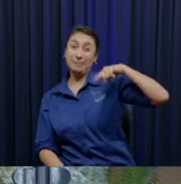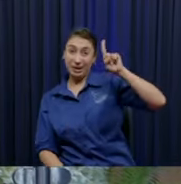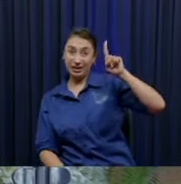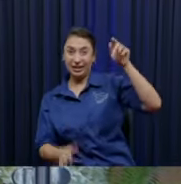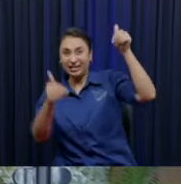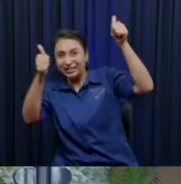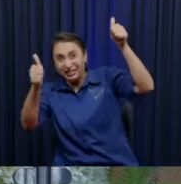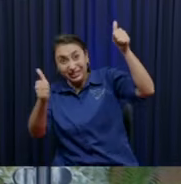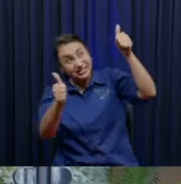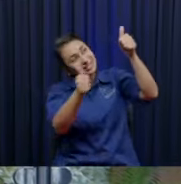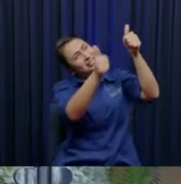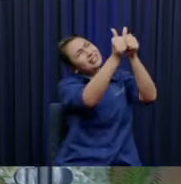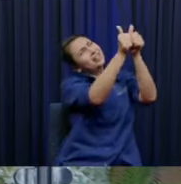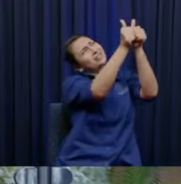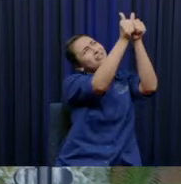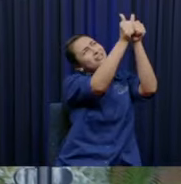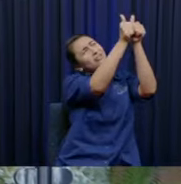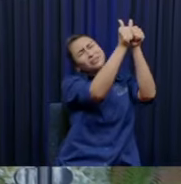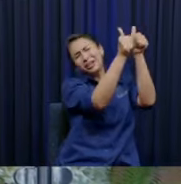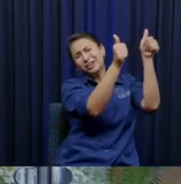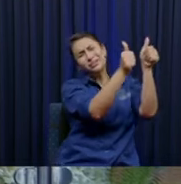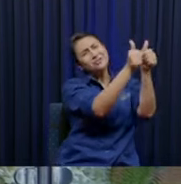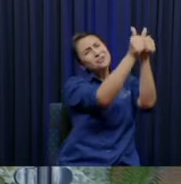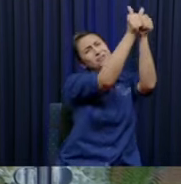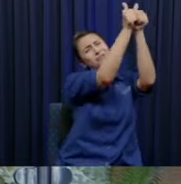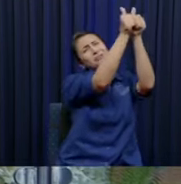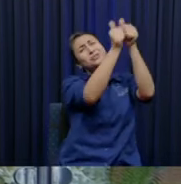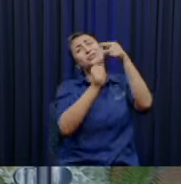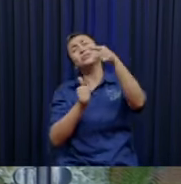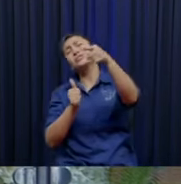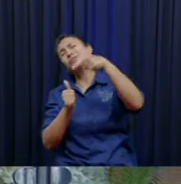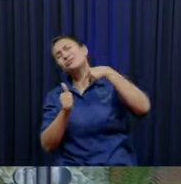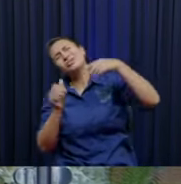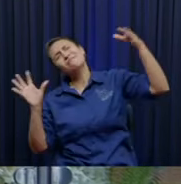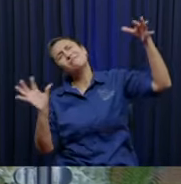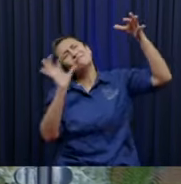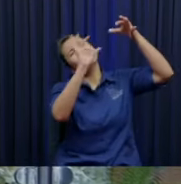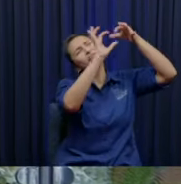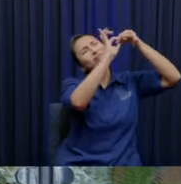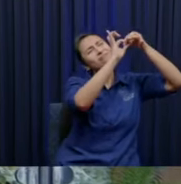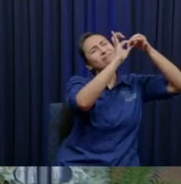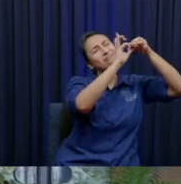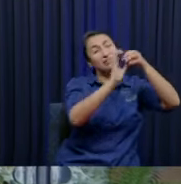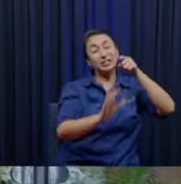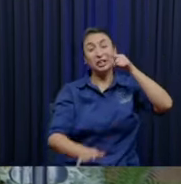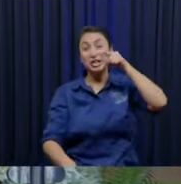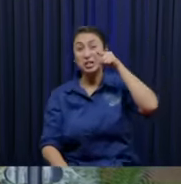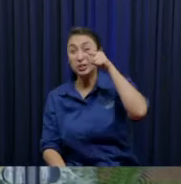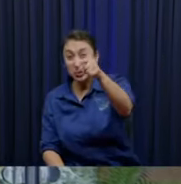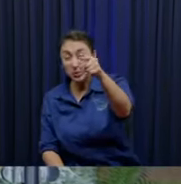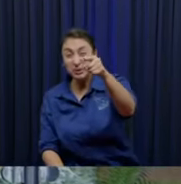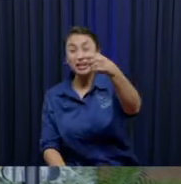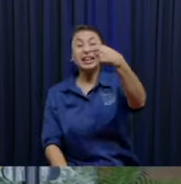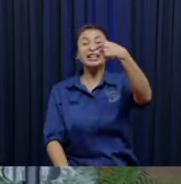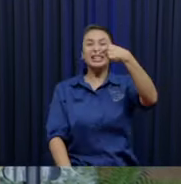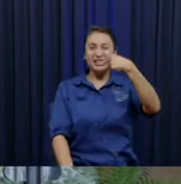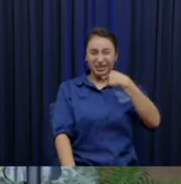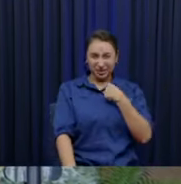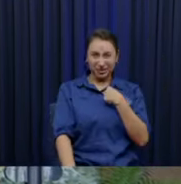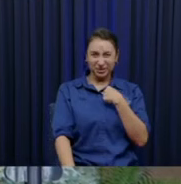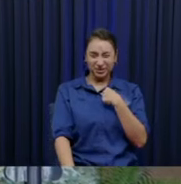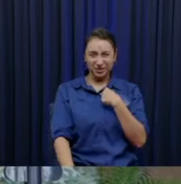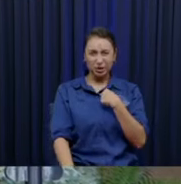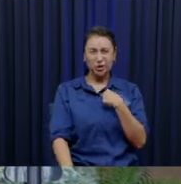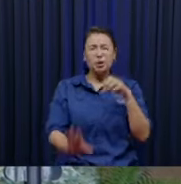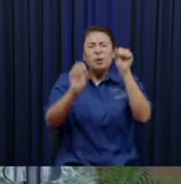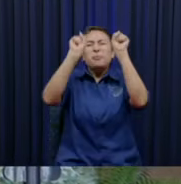hermano! No, usted lo van a hacer a imagen y semejanza del Hijo